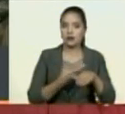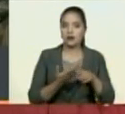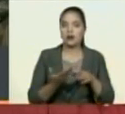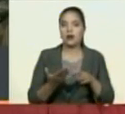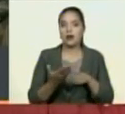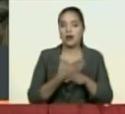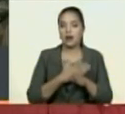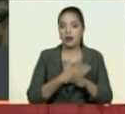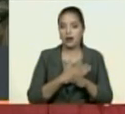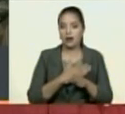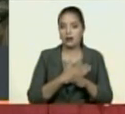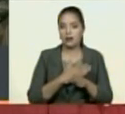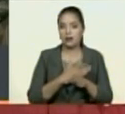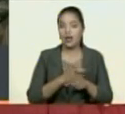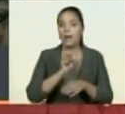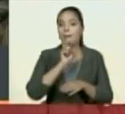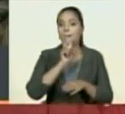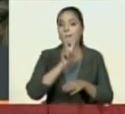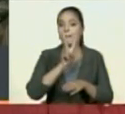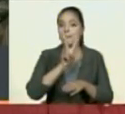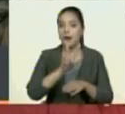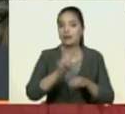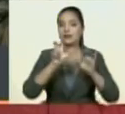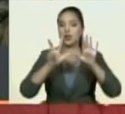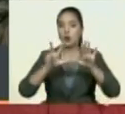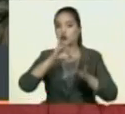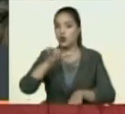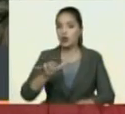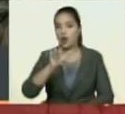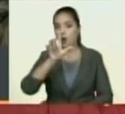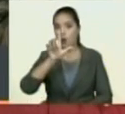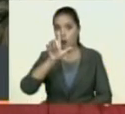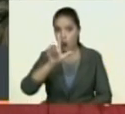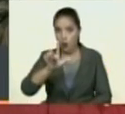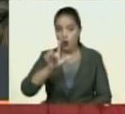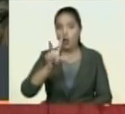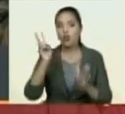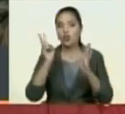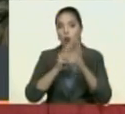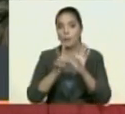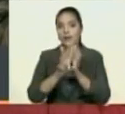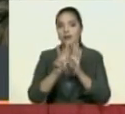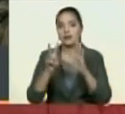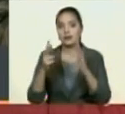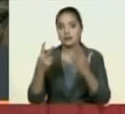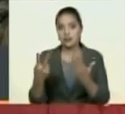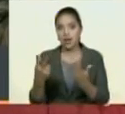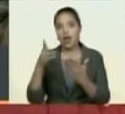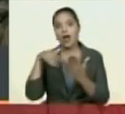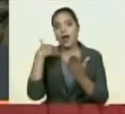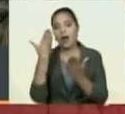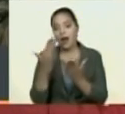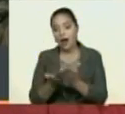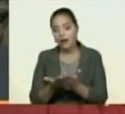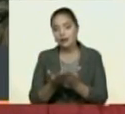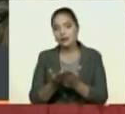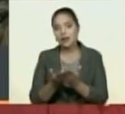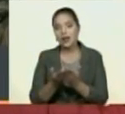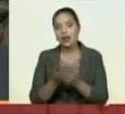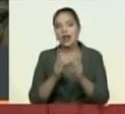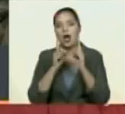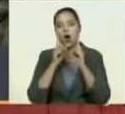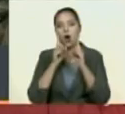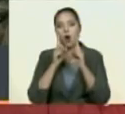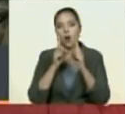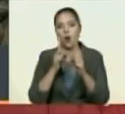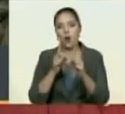meridian del 28 de julio de 2017 hasta las 11 horas